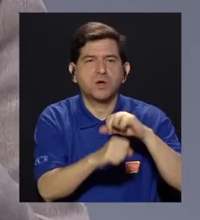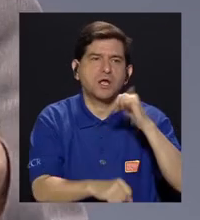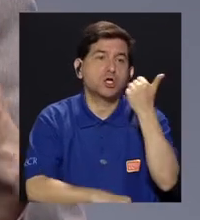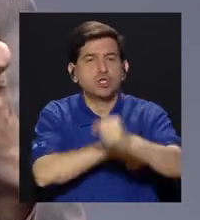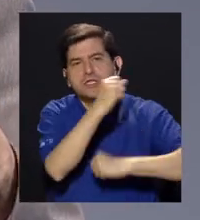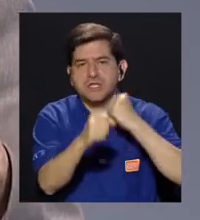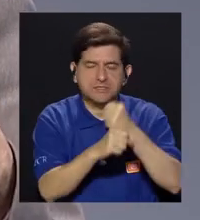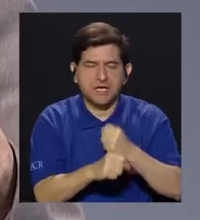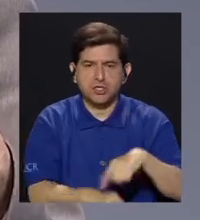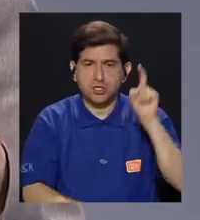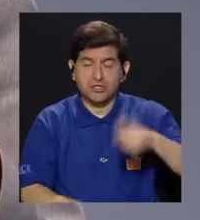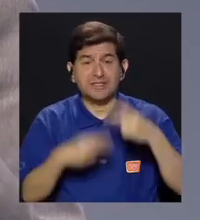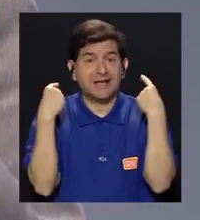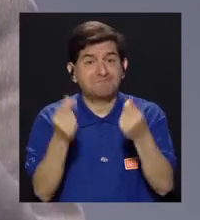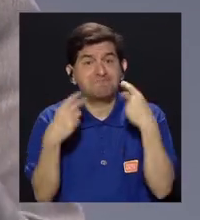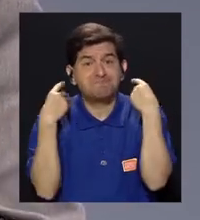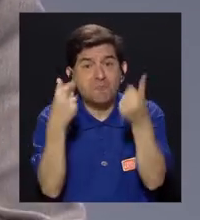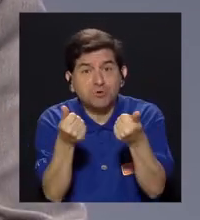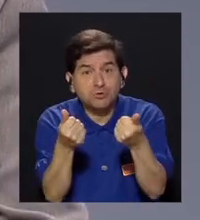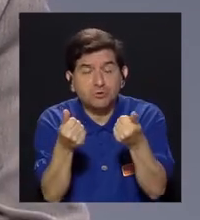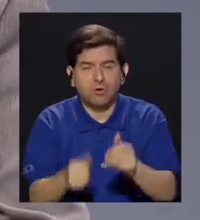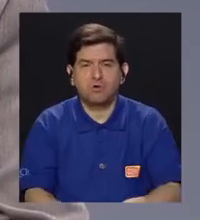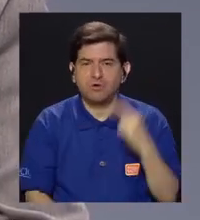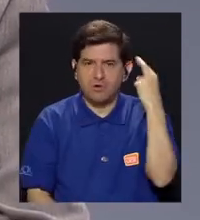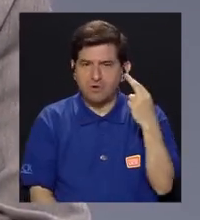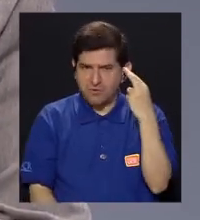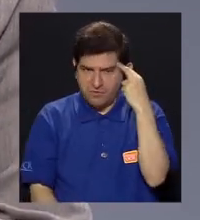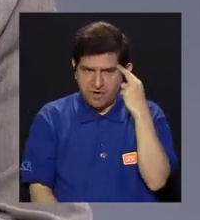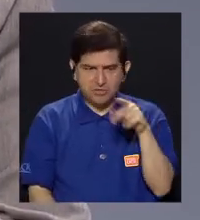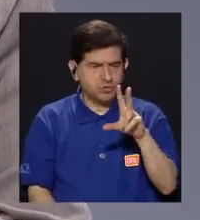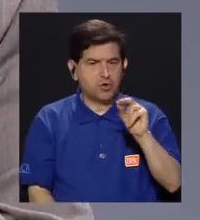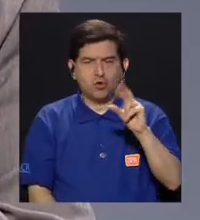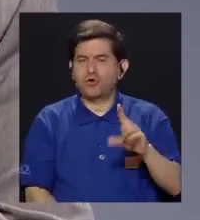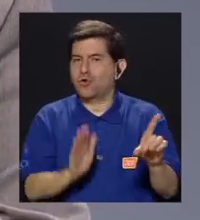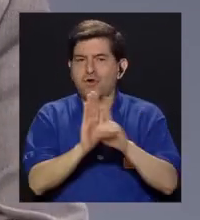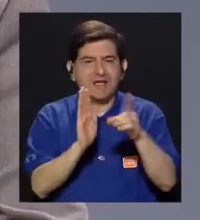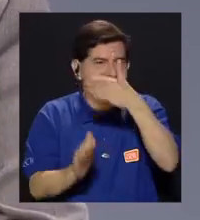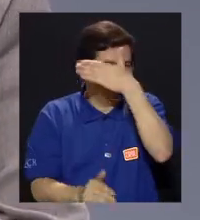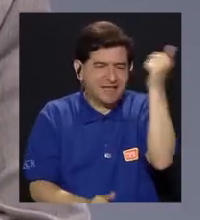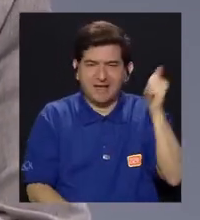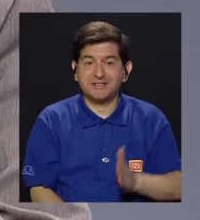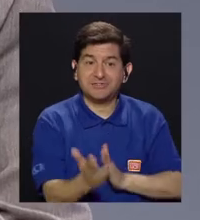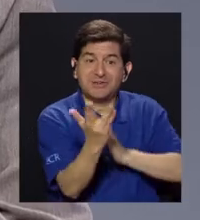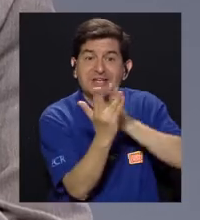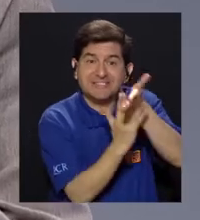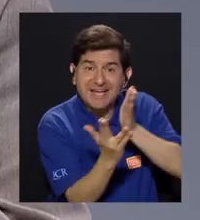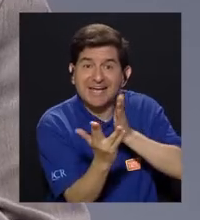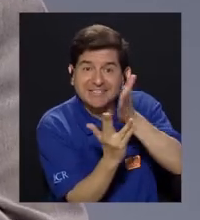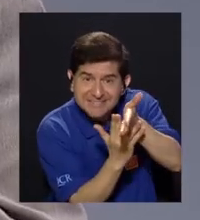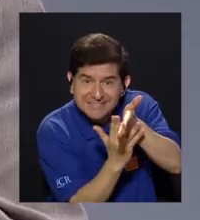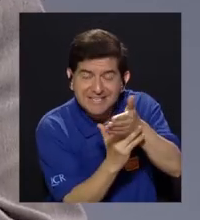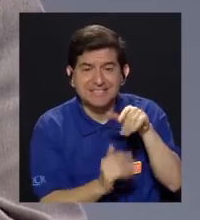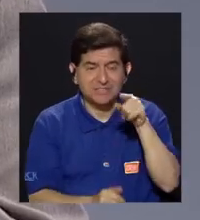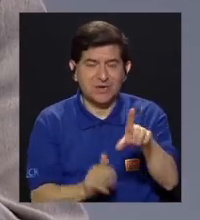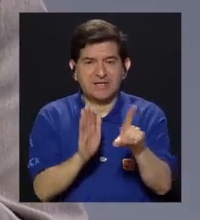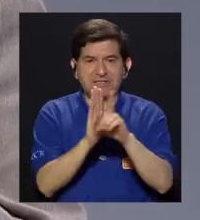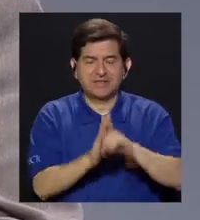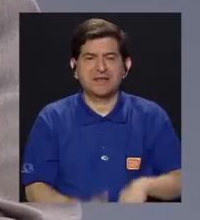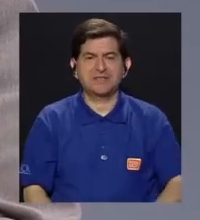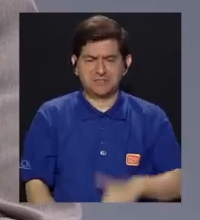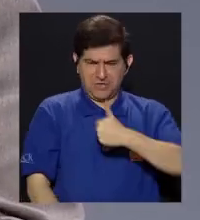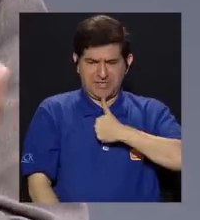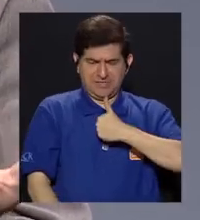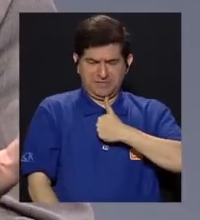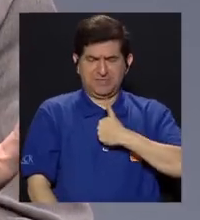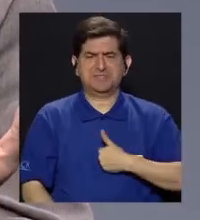ni cuatro años ni diez años ocupamos que sea lo más rápido posible por eso es que ni siquiera es un derecho al olvido sino el acceso a